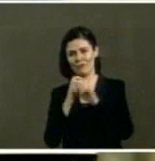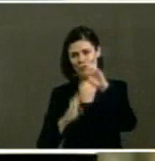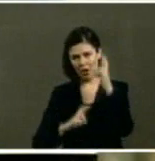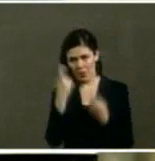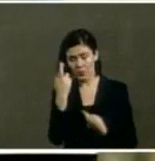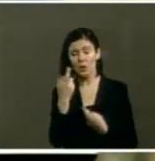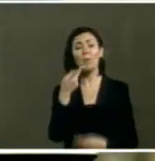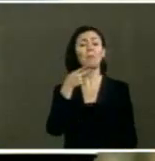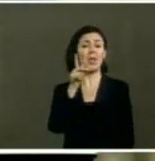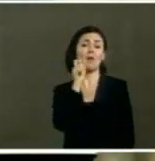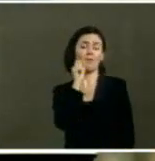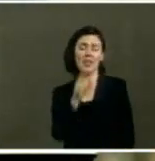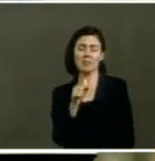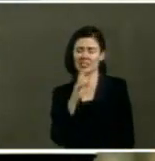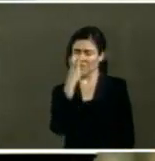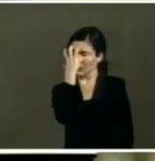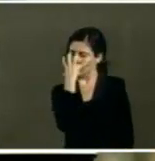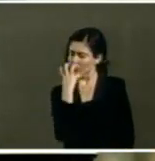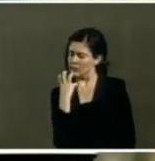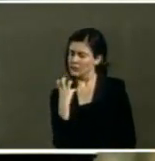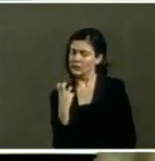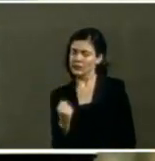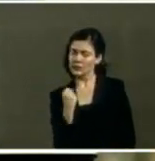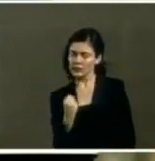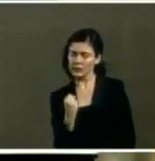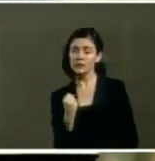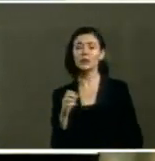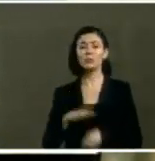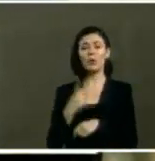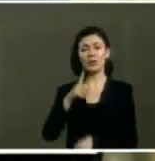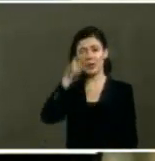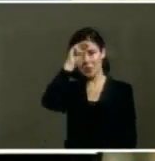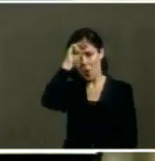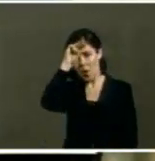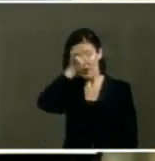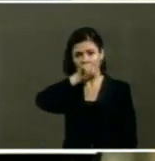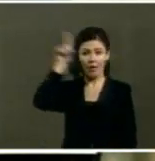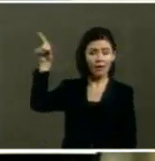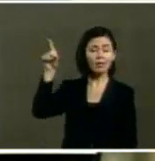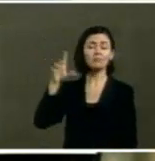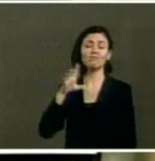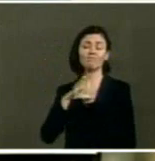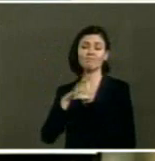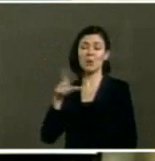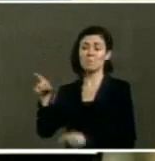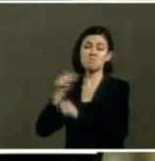civiles inocentes en Monterrey, que derivó en el homicidio de 52 personas.